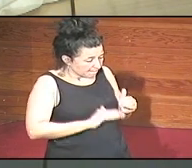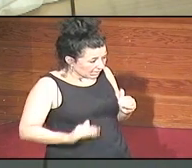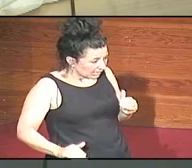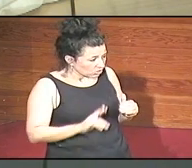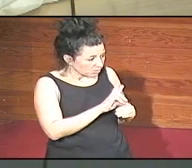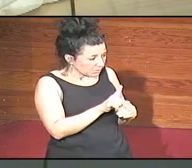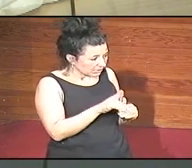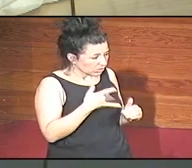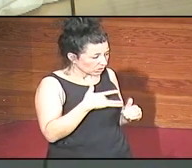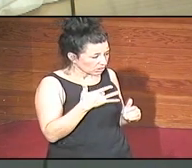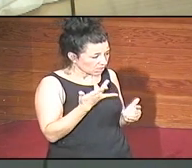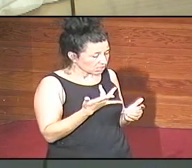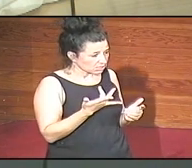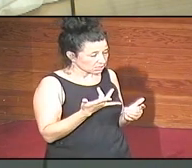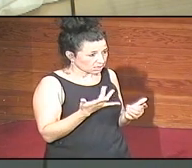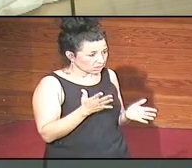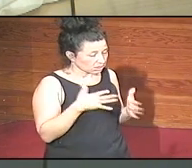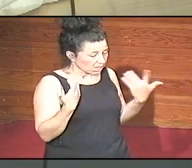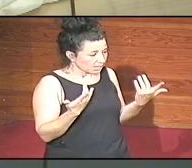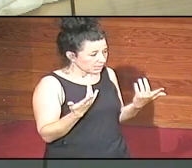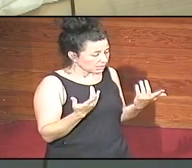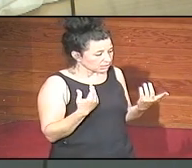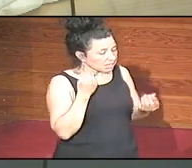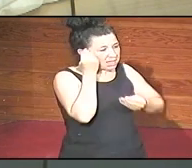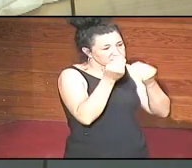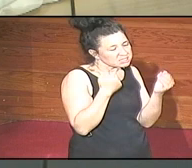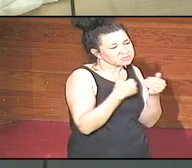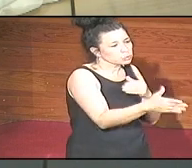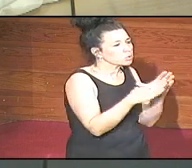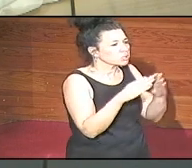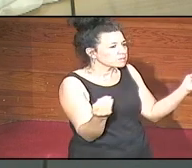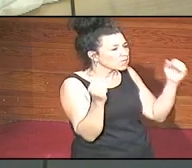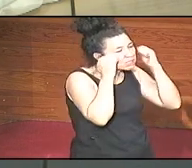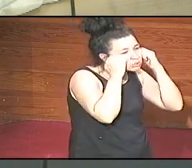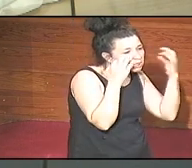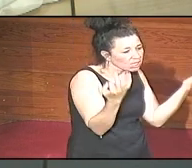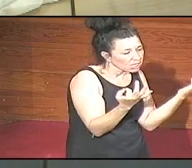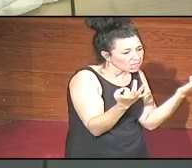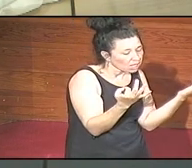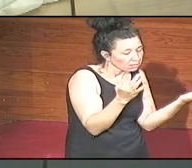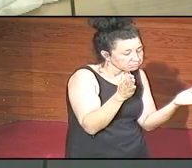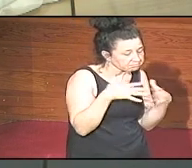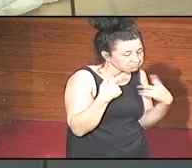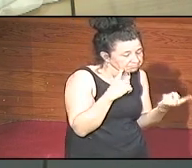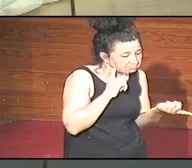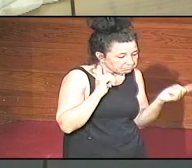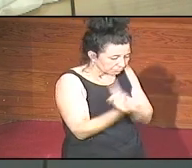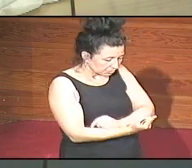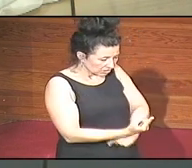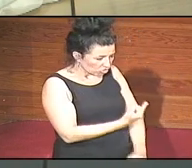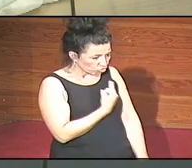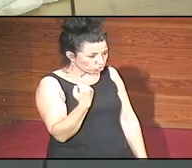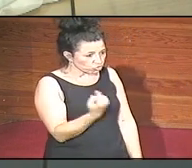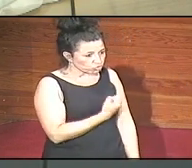paso de esta pasa de estar pensando qué hacer para estudiar en la universidad a estar sola y